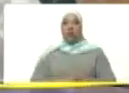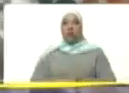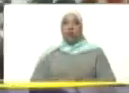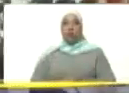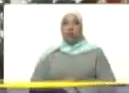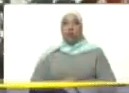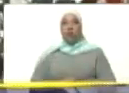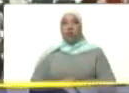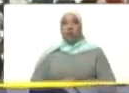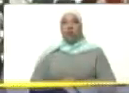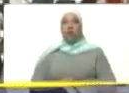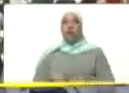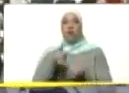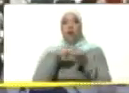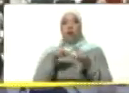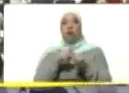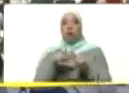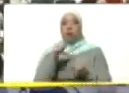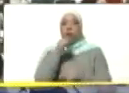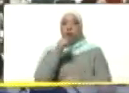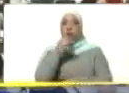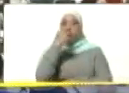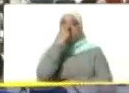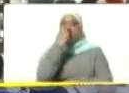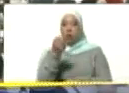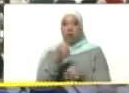Y a otros distinguidos invitados que nos